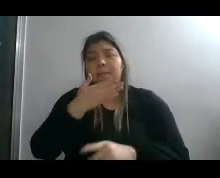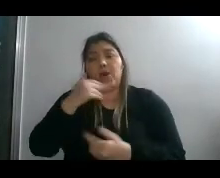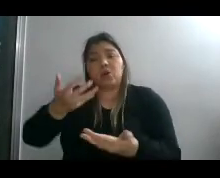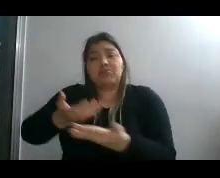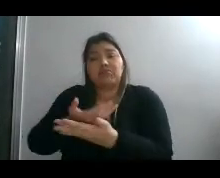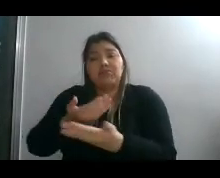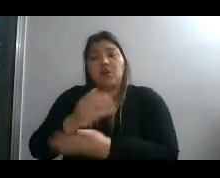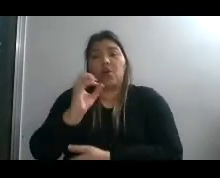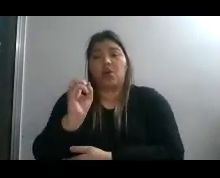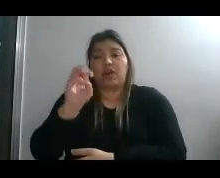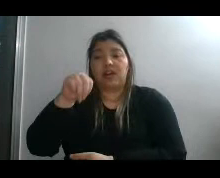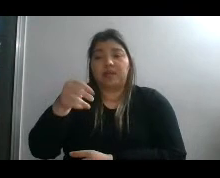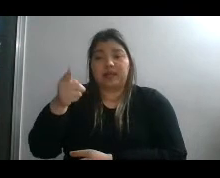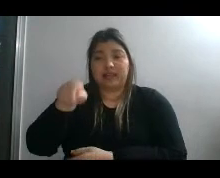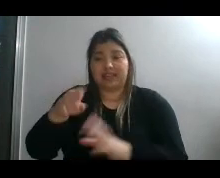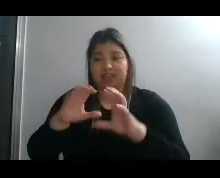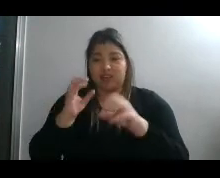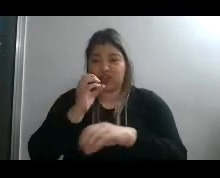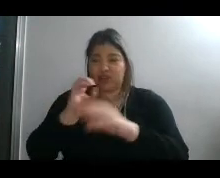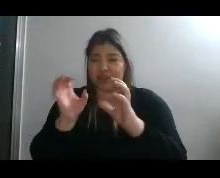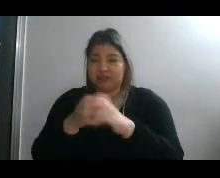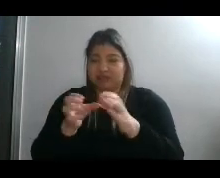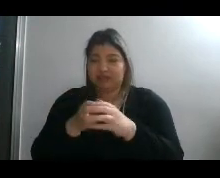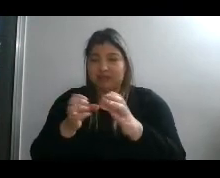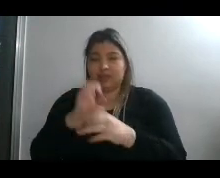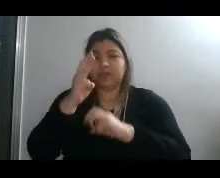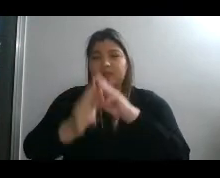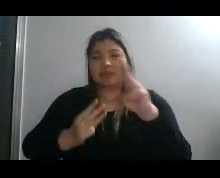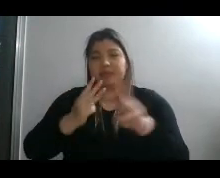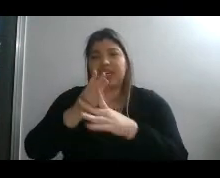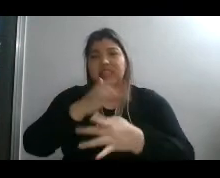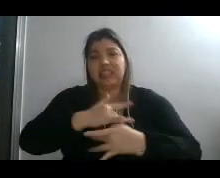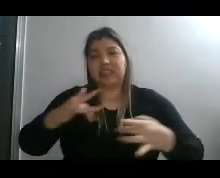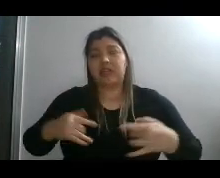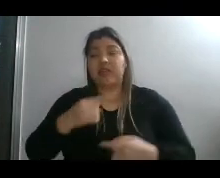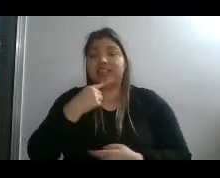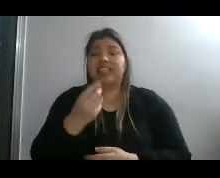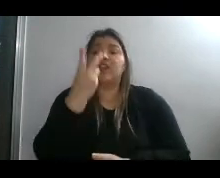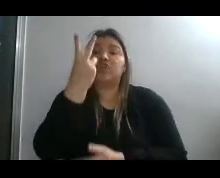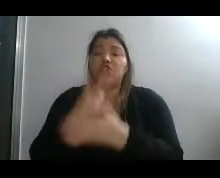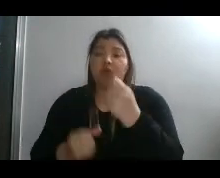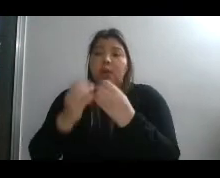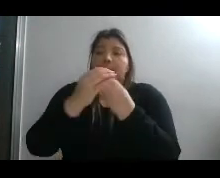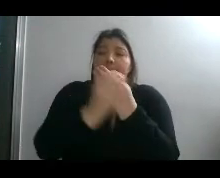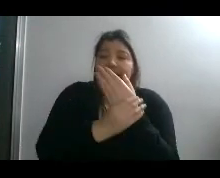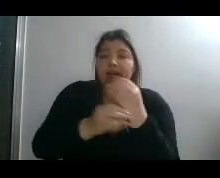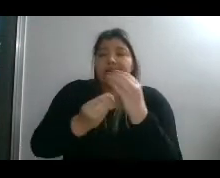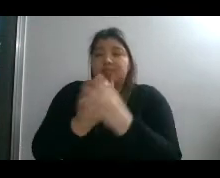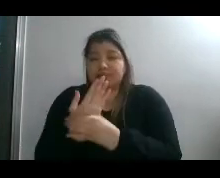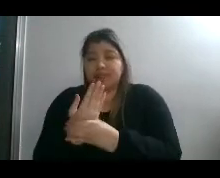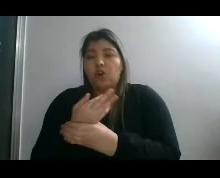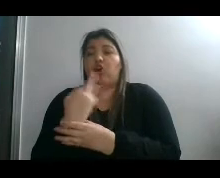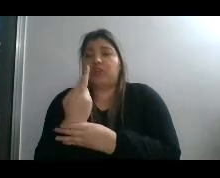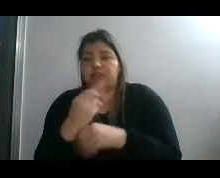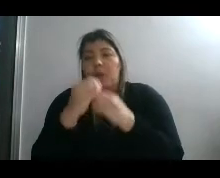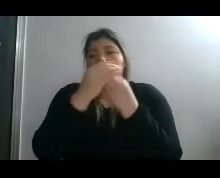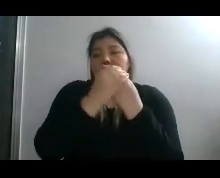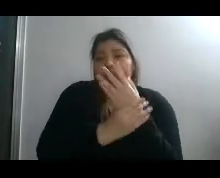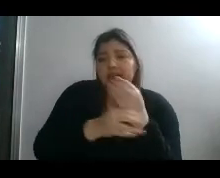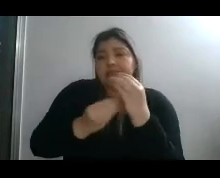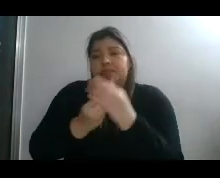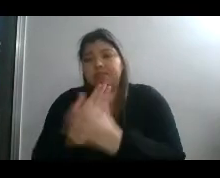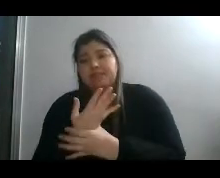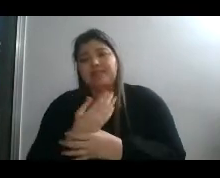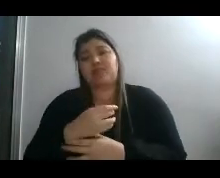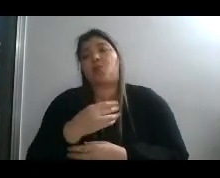de guantes. Y eso se los explican en la otra capacitación que yo les contaba del uso de los elementos de protección personal.